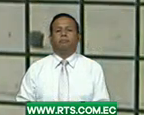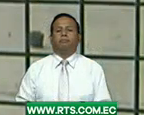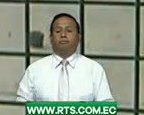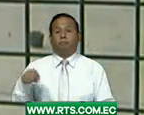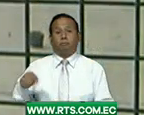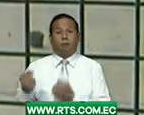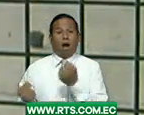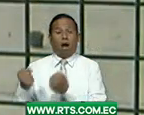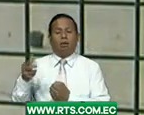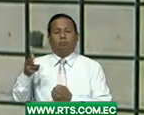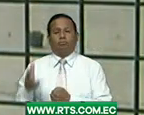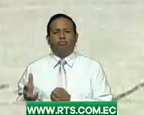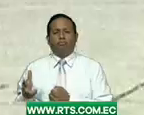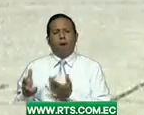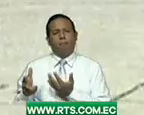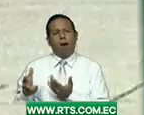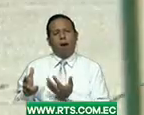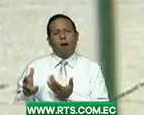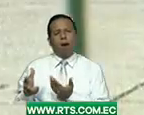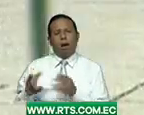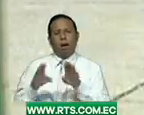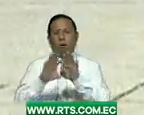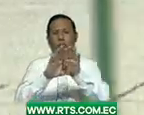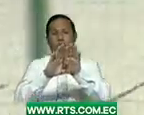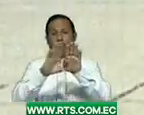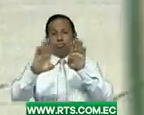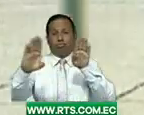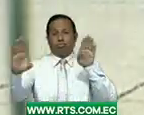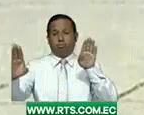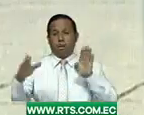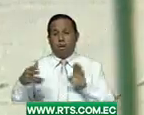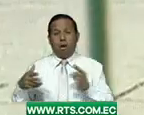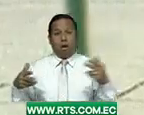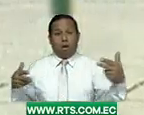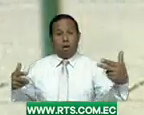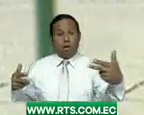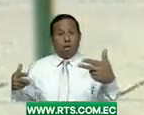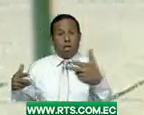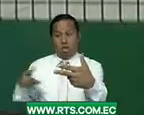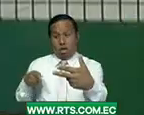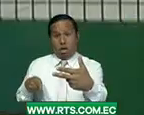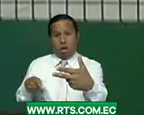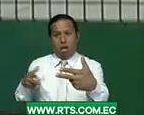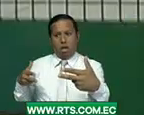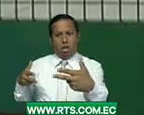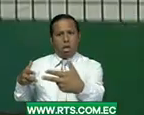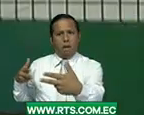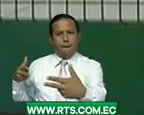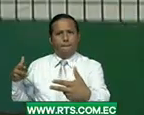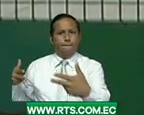Esperaron el momento indicado para entrar. La puerta se abrió para que ingresara un automóvil. El ciudadano se acercaba y